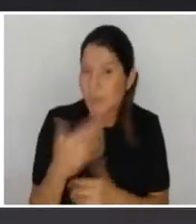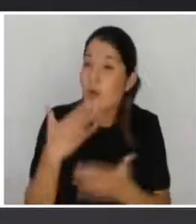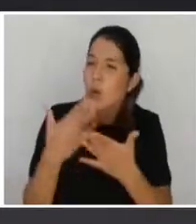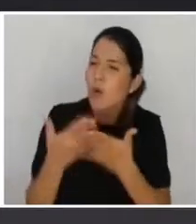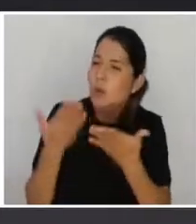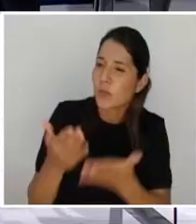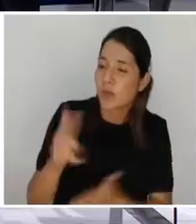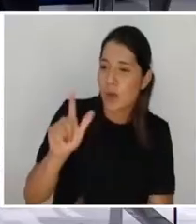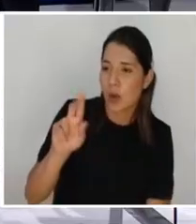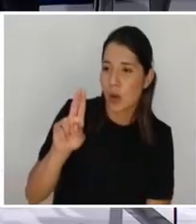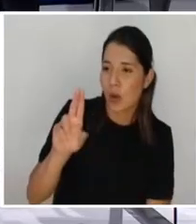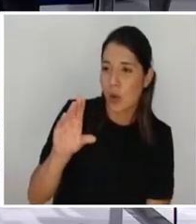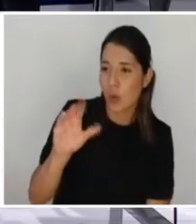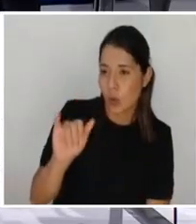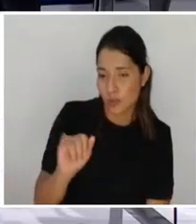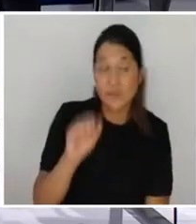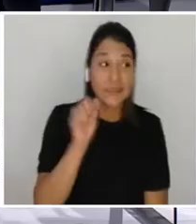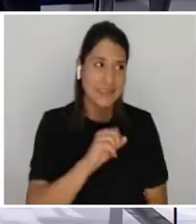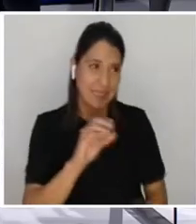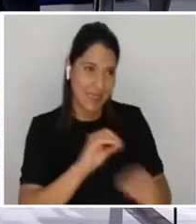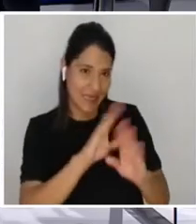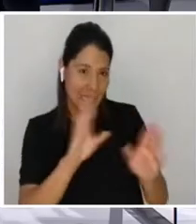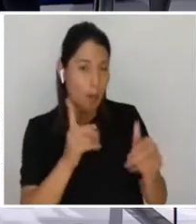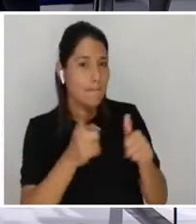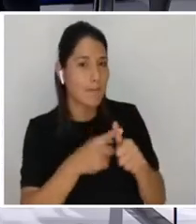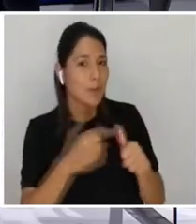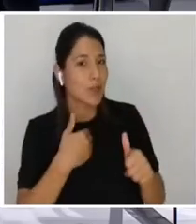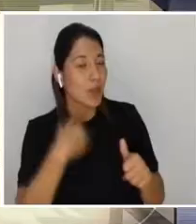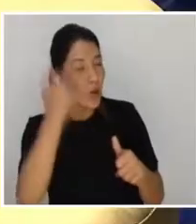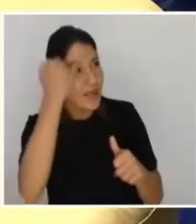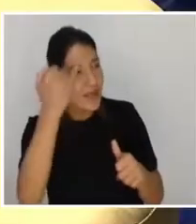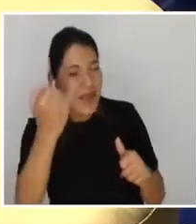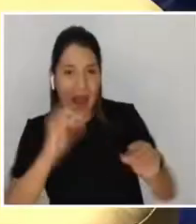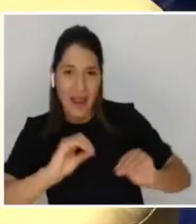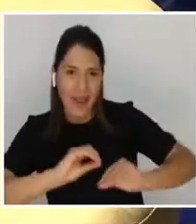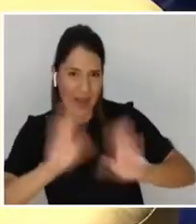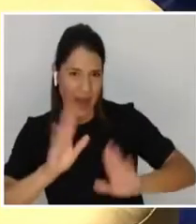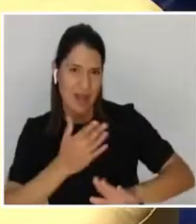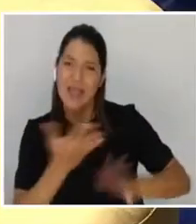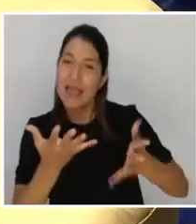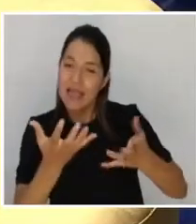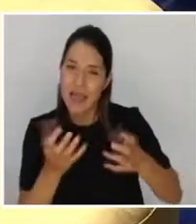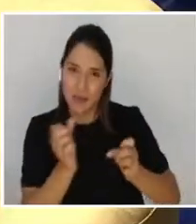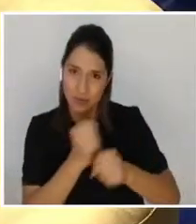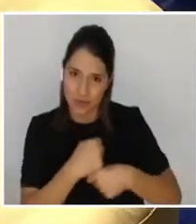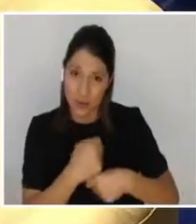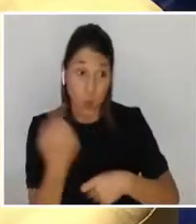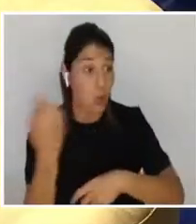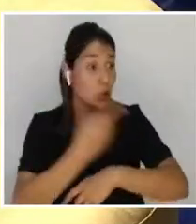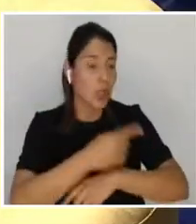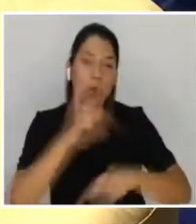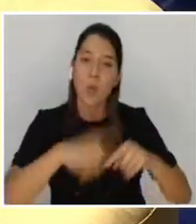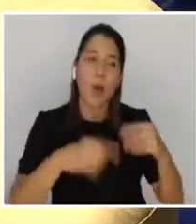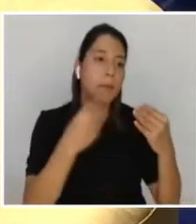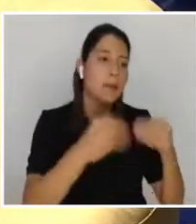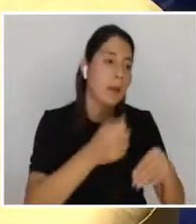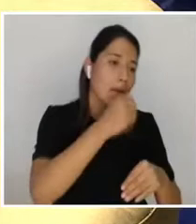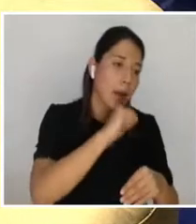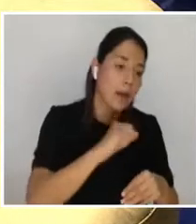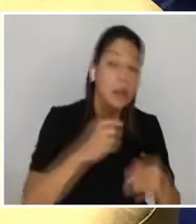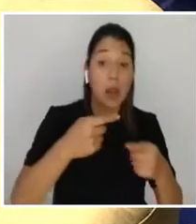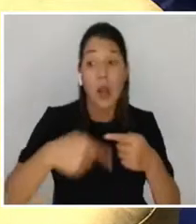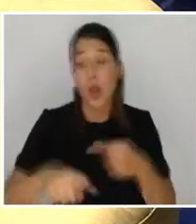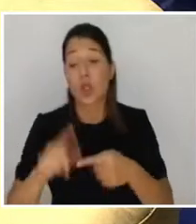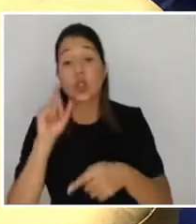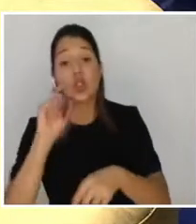Sí, claro que sí. Primero que todo, tener una idea concreta, ¿verdad? ¿Qué es lo que queremos hacer? Un día no podemos vender paletas, al siguiente día chocolates, al día